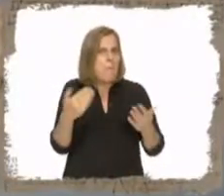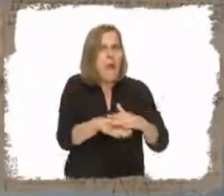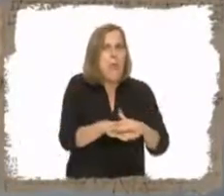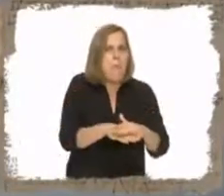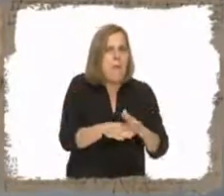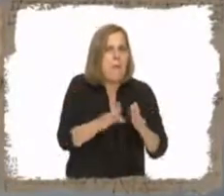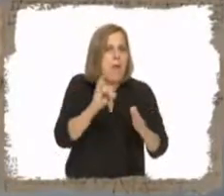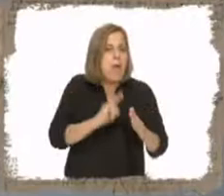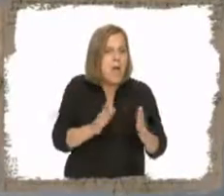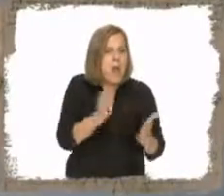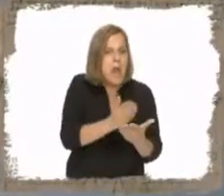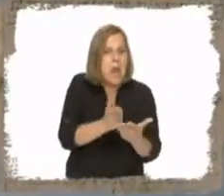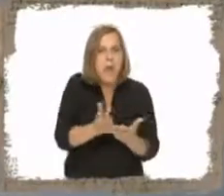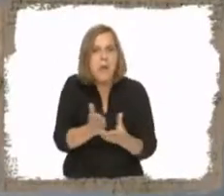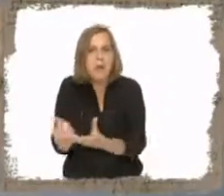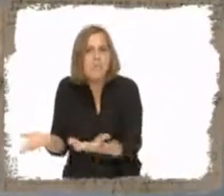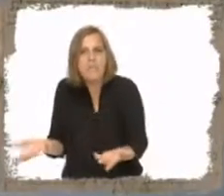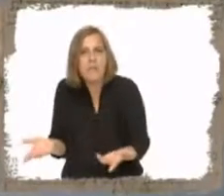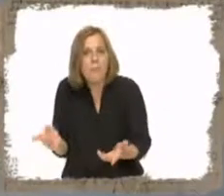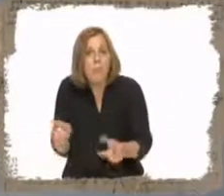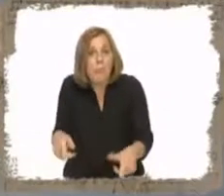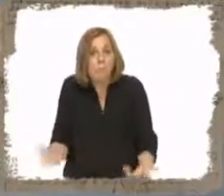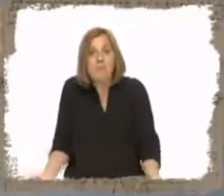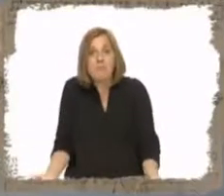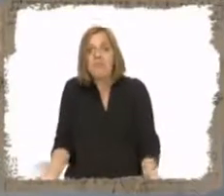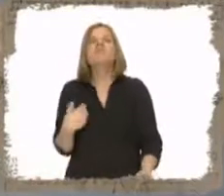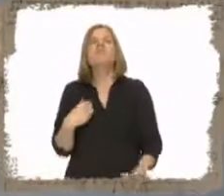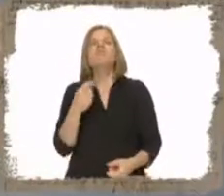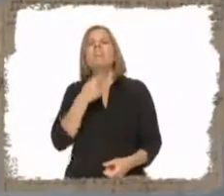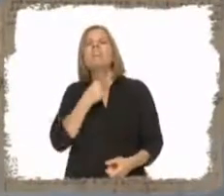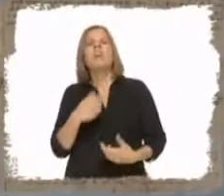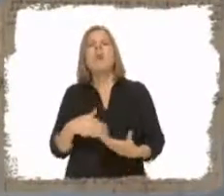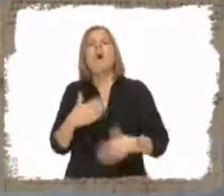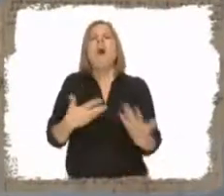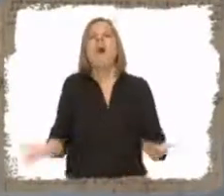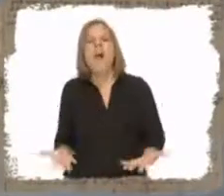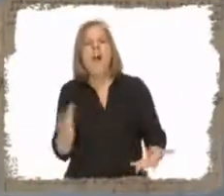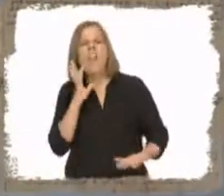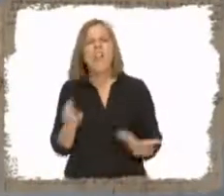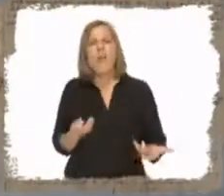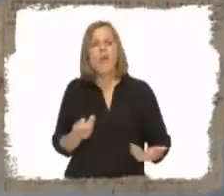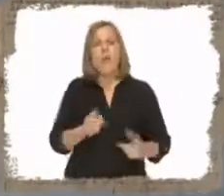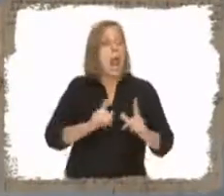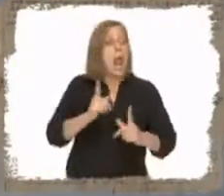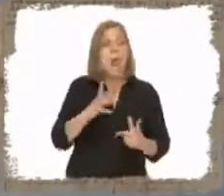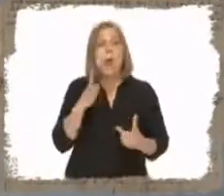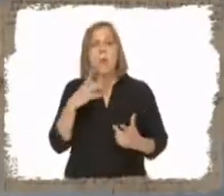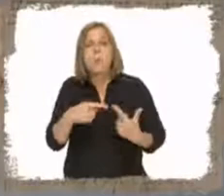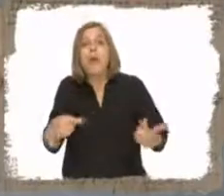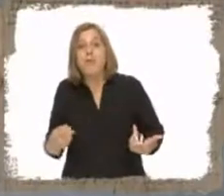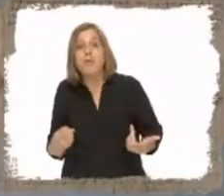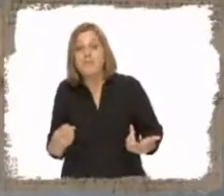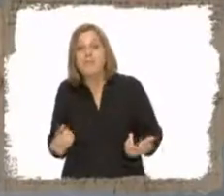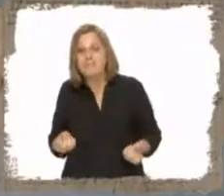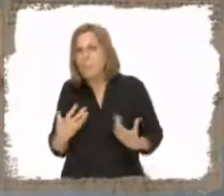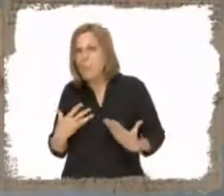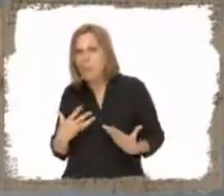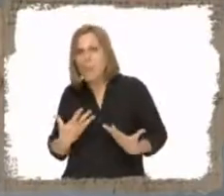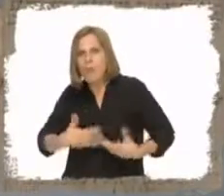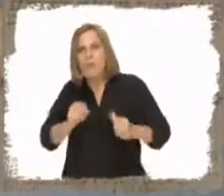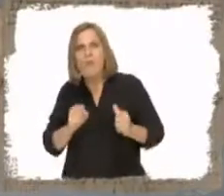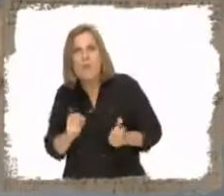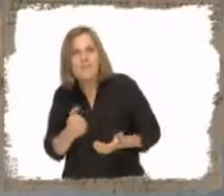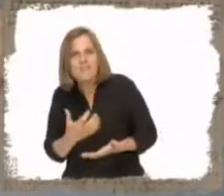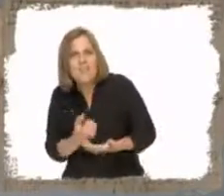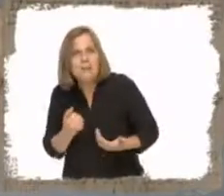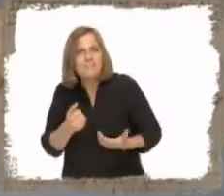mi ropa está en el revistero, obvio. No sé, quería hacer algo porque capaz que alguna de todas estas cosas me sirven para armar